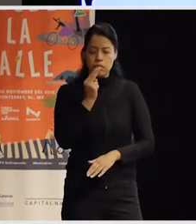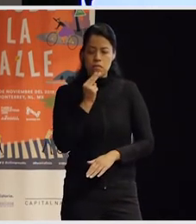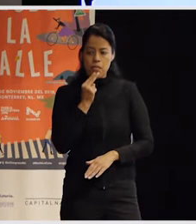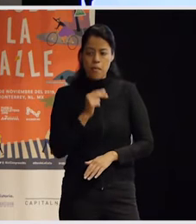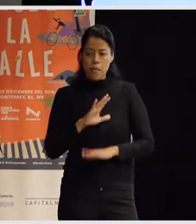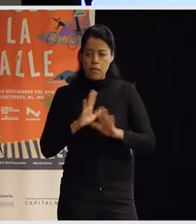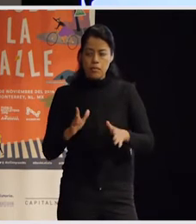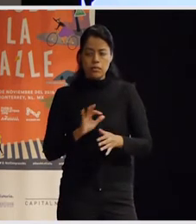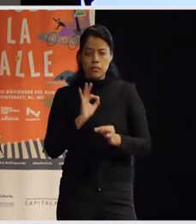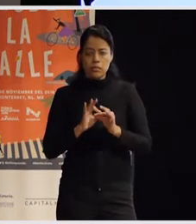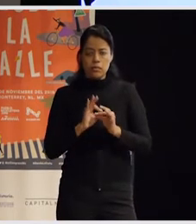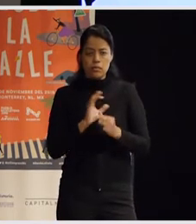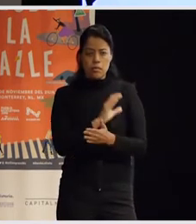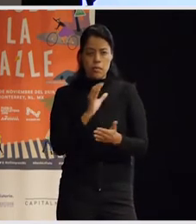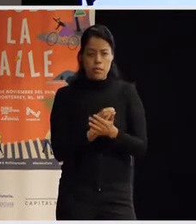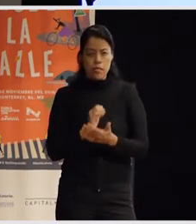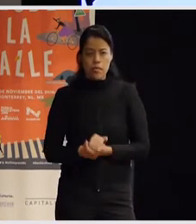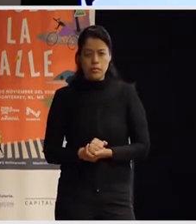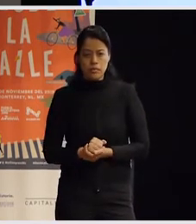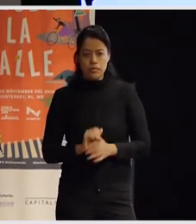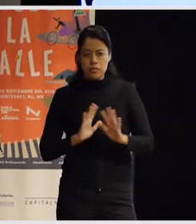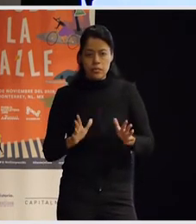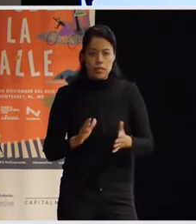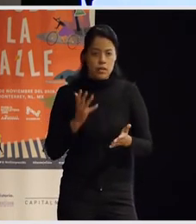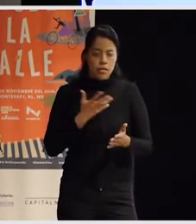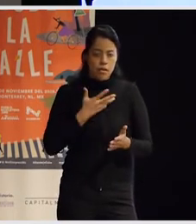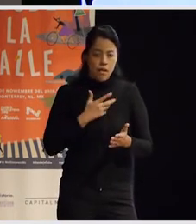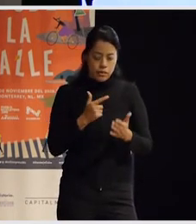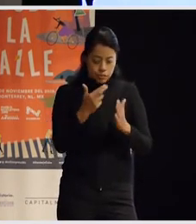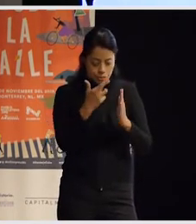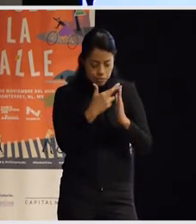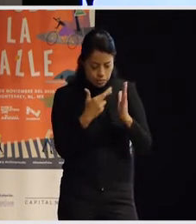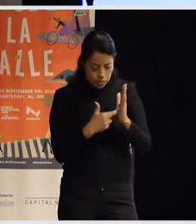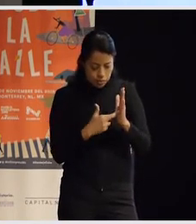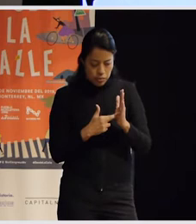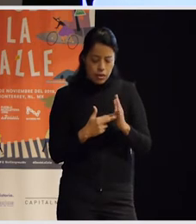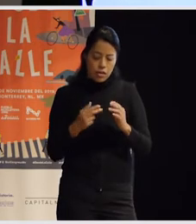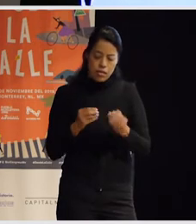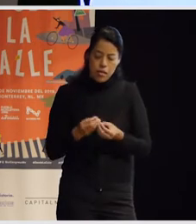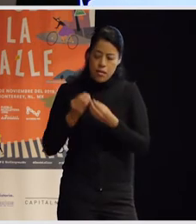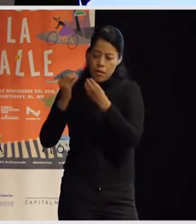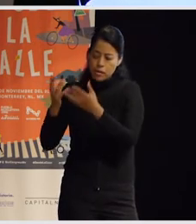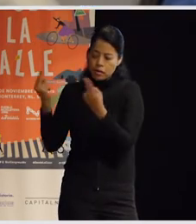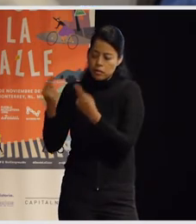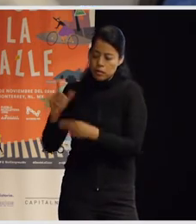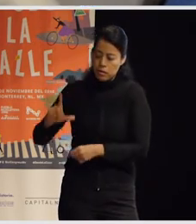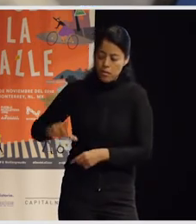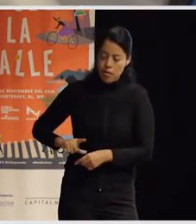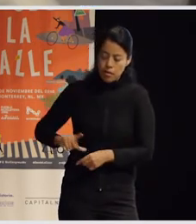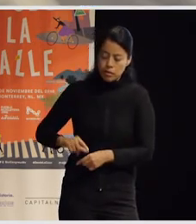ya está en las ciudades y una vez que se tengan los lineamientos se va a poder expedir una declaratoria de necesidad que es cuando el gobierno del estado